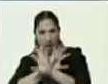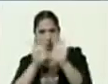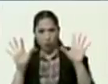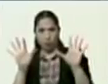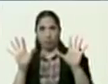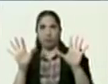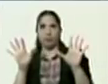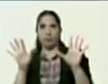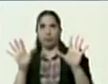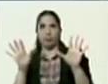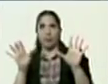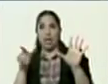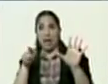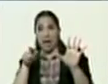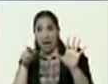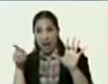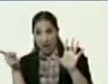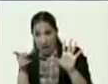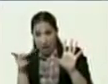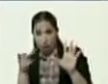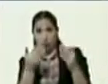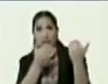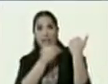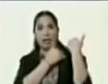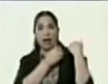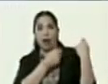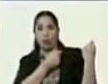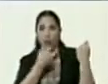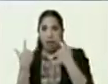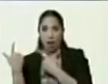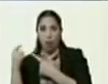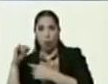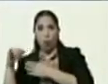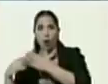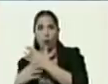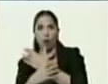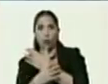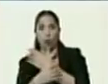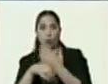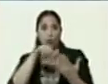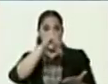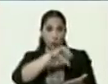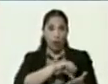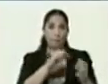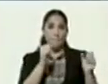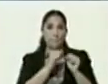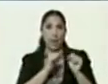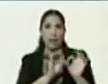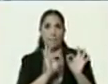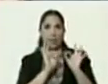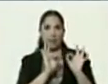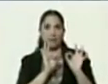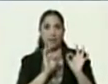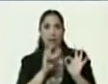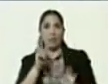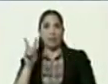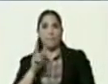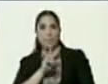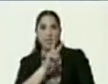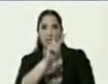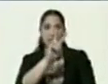ellos se encargaron del traslado de Juan Guaidó desde la ciudad de Melia, específicamente desde el Vigía,